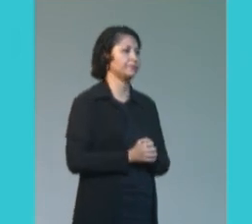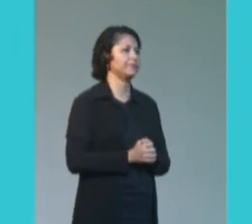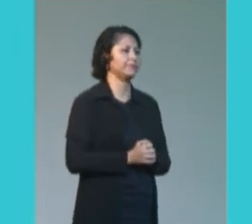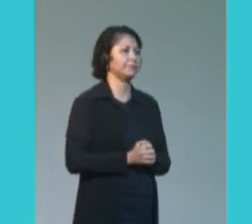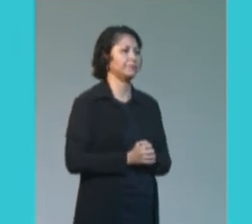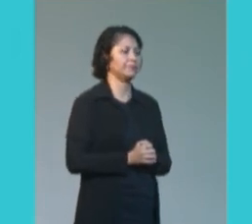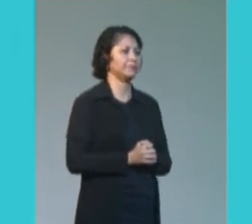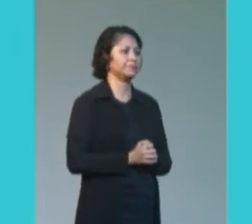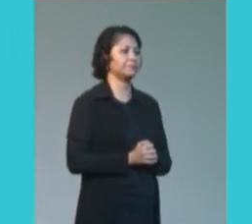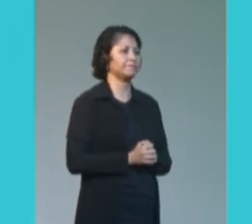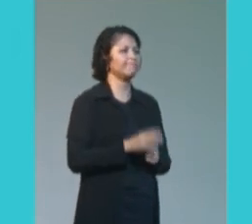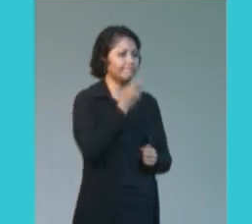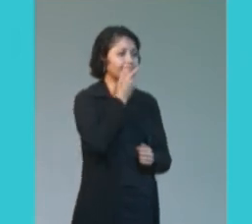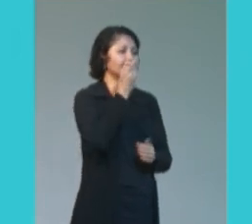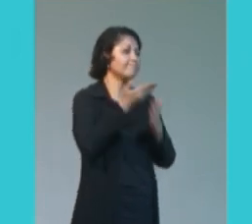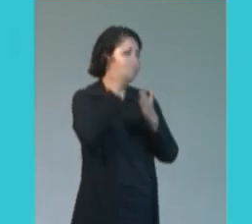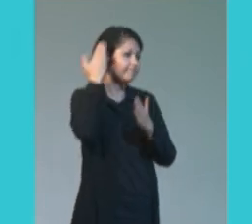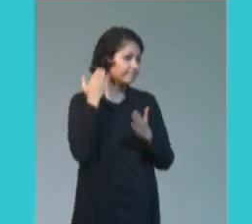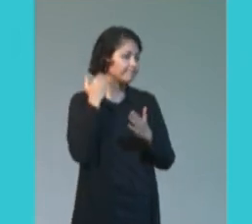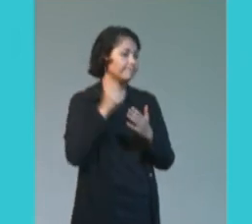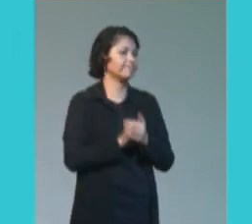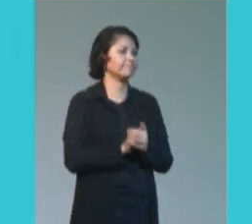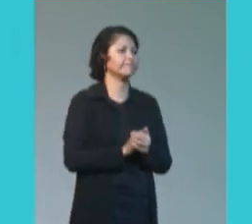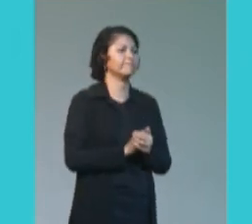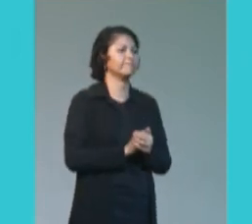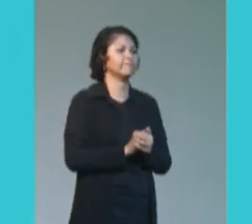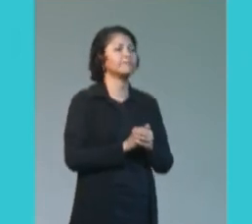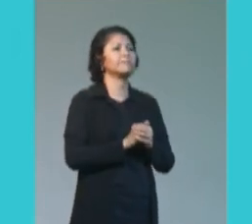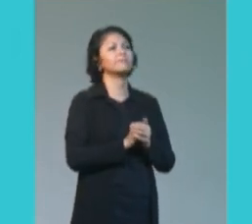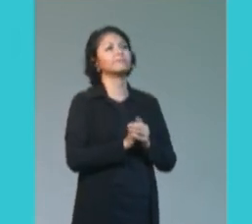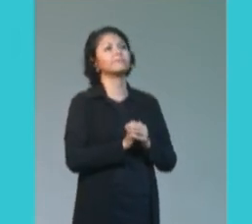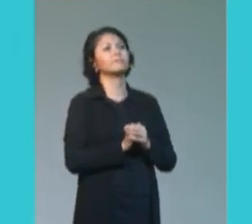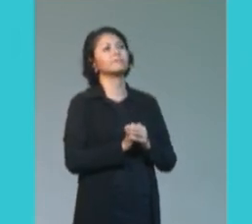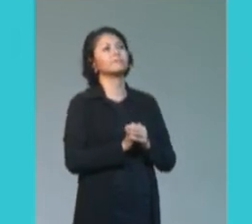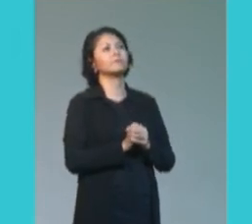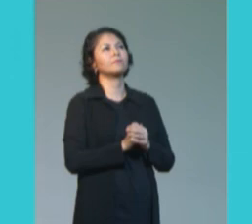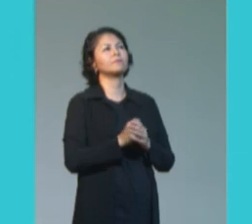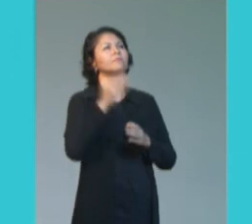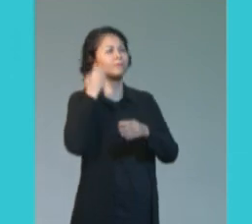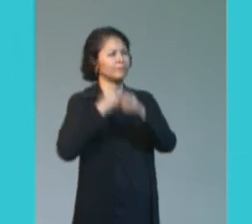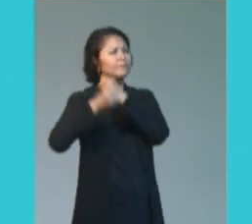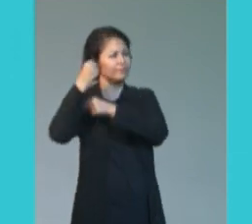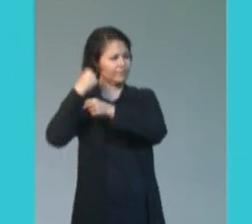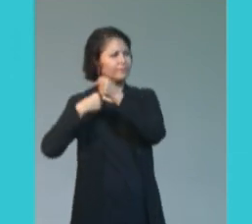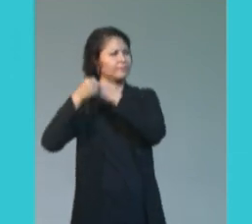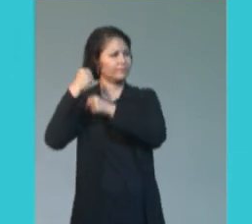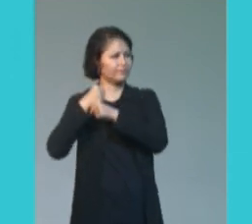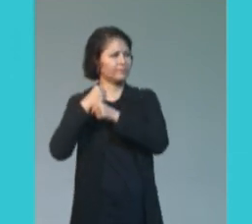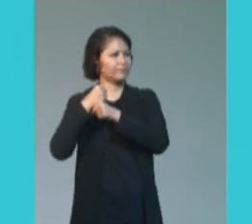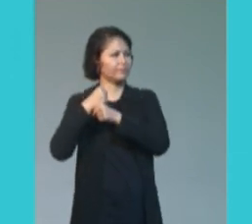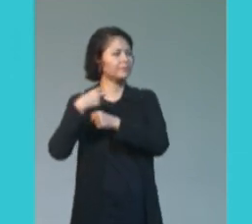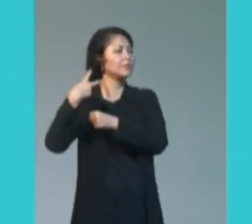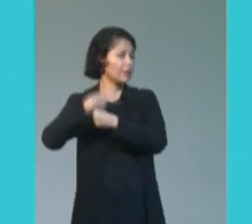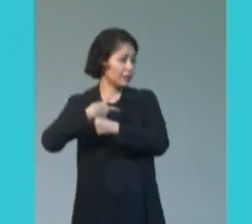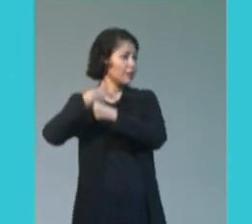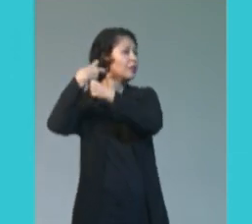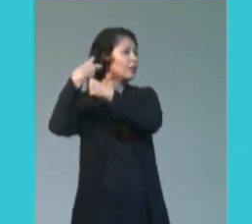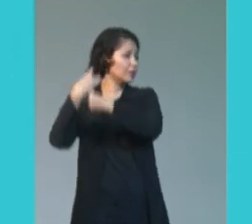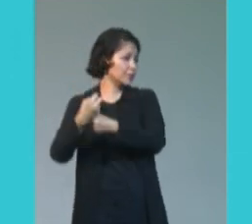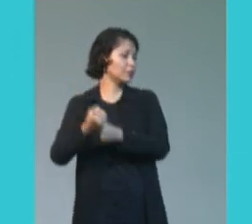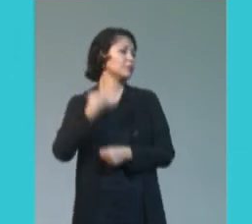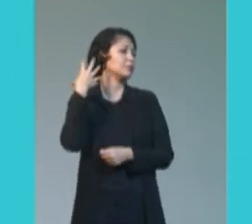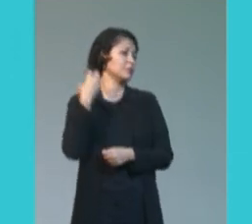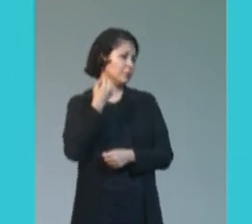antes sobre el tema de la calidad hace ya unos pocos años tuve la suerte de que me invitarán a dar una conferencia